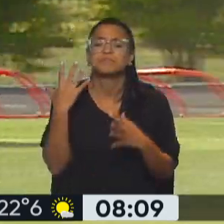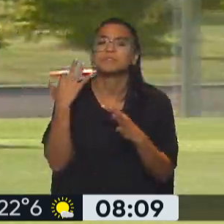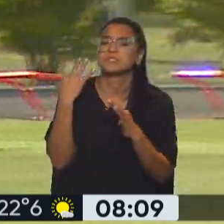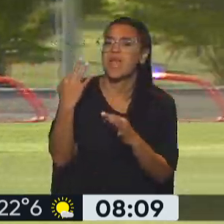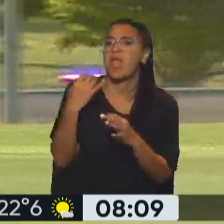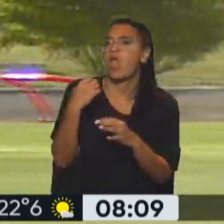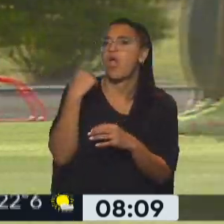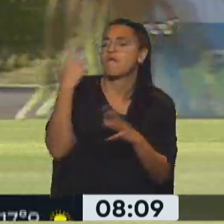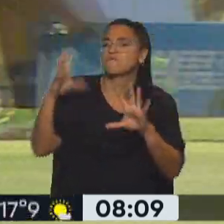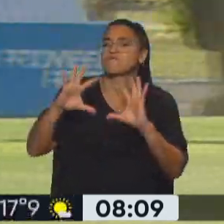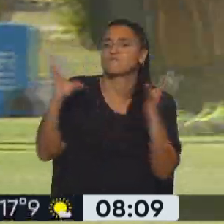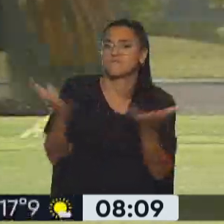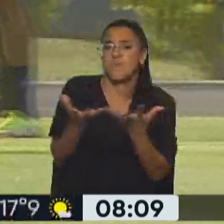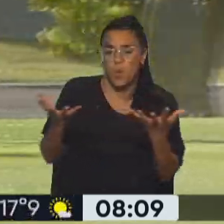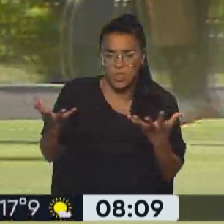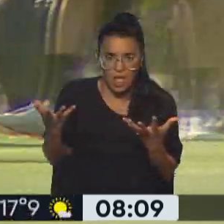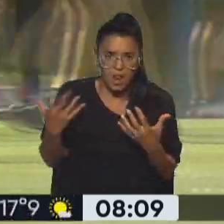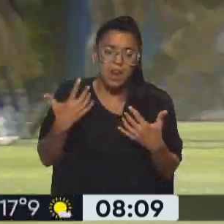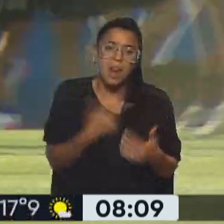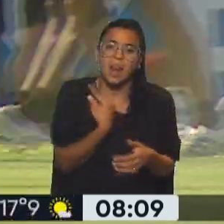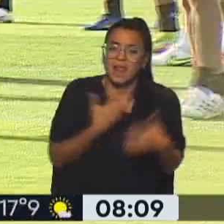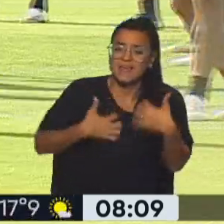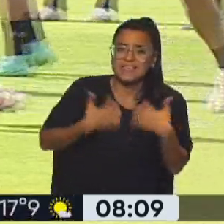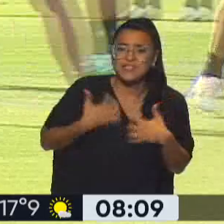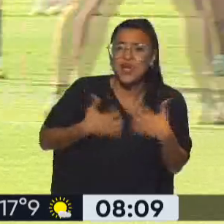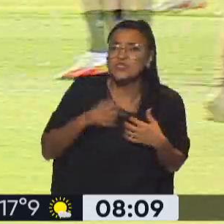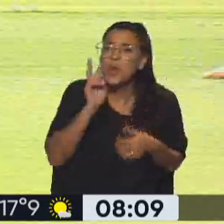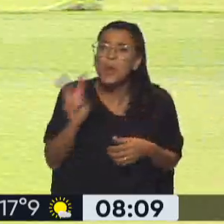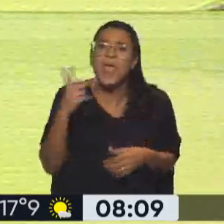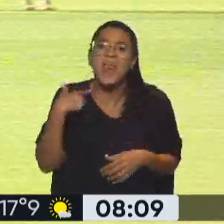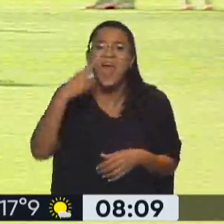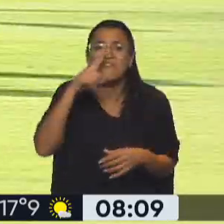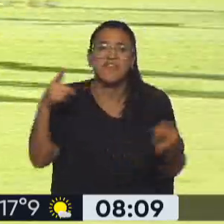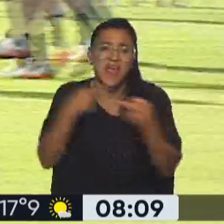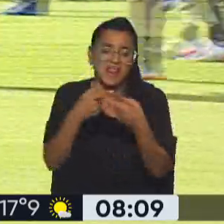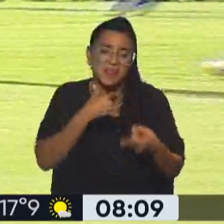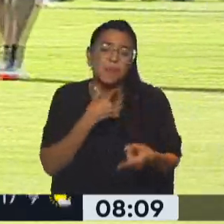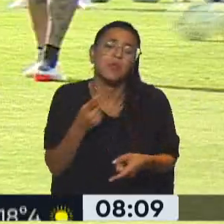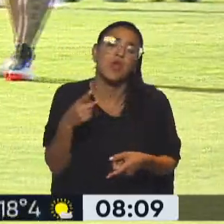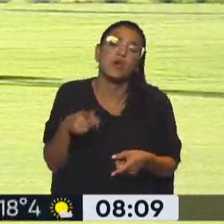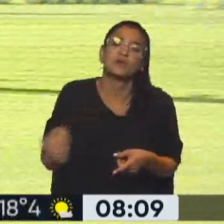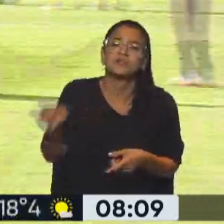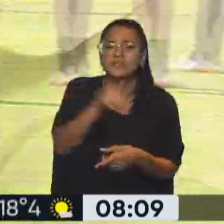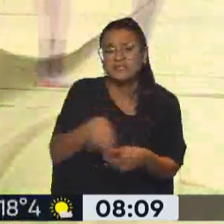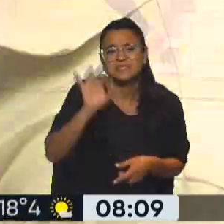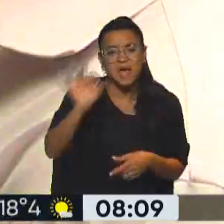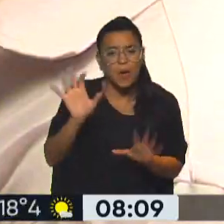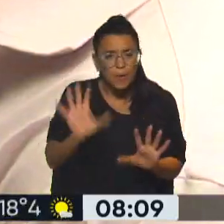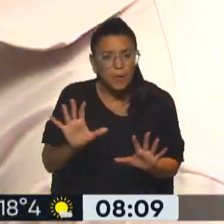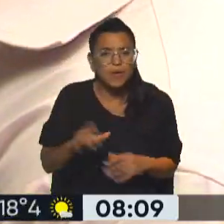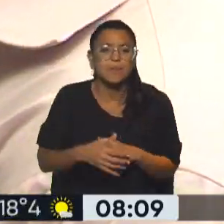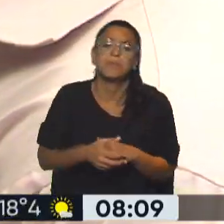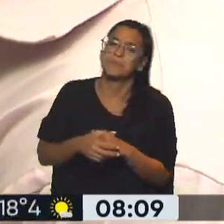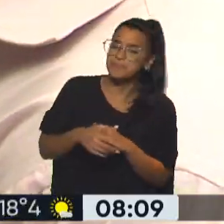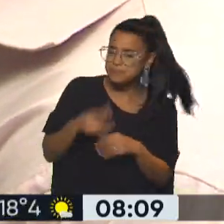hinchas estamos un poco ansiosos de que empiece el Mundial y que ver nuestra selección en la final, pero los chicos saben que no es así, los chicos